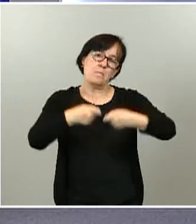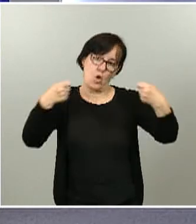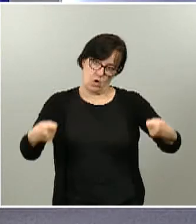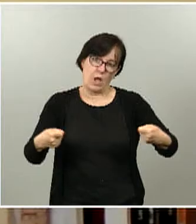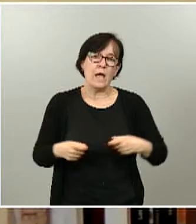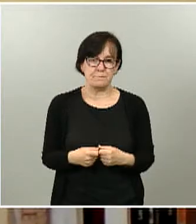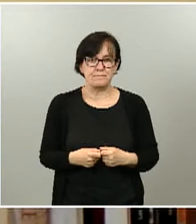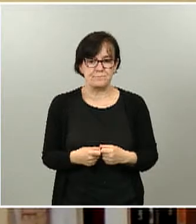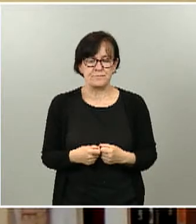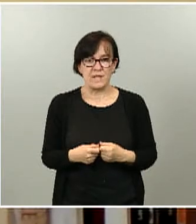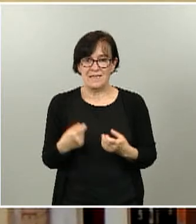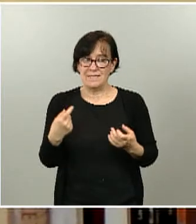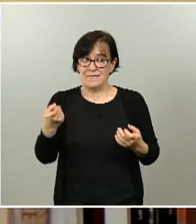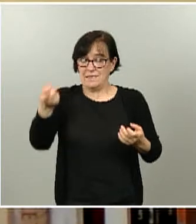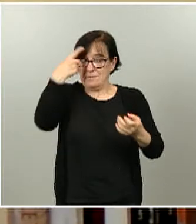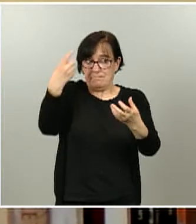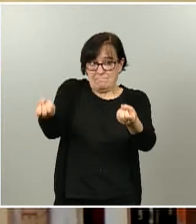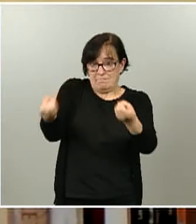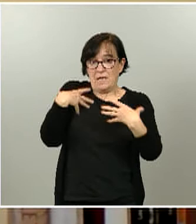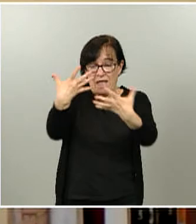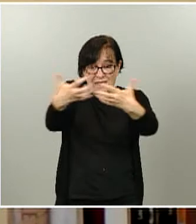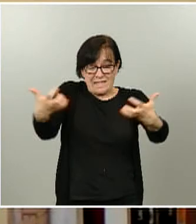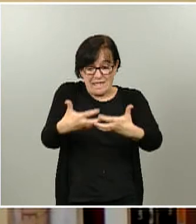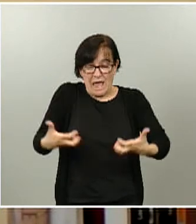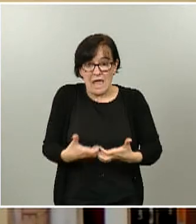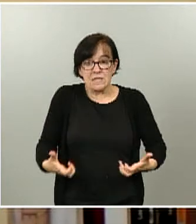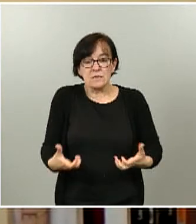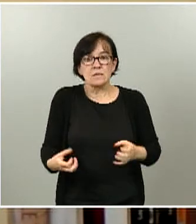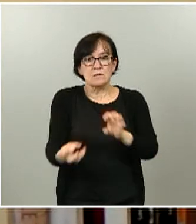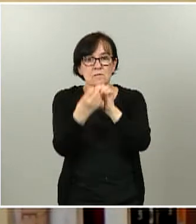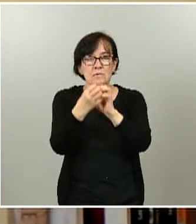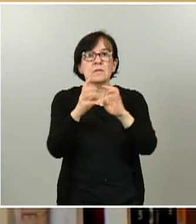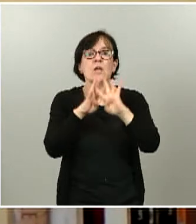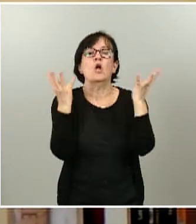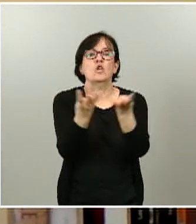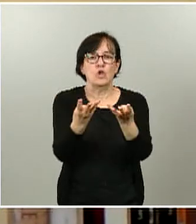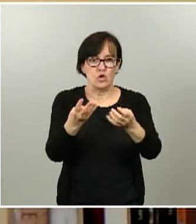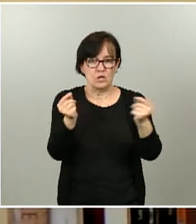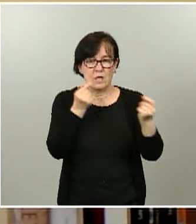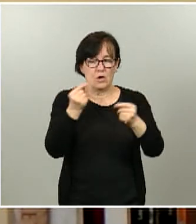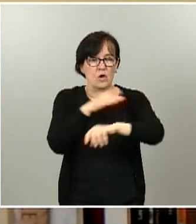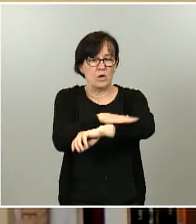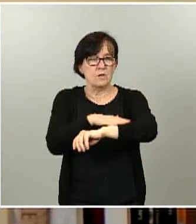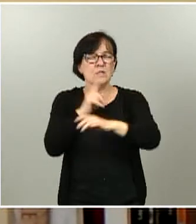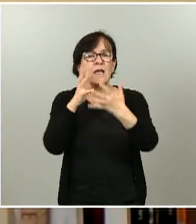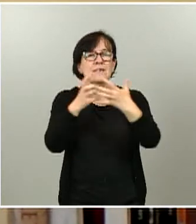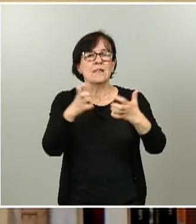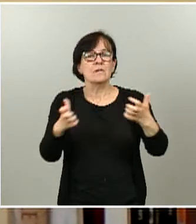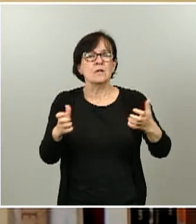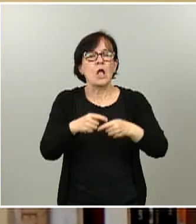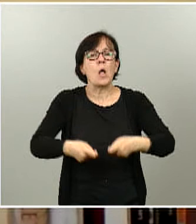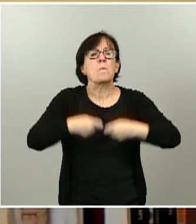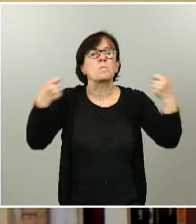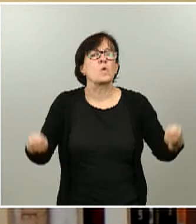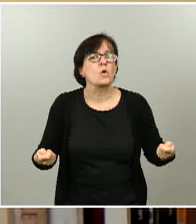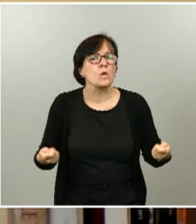donde sabemos, el texto sobre el que se ha discutido en el Consejo de Ministros era un texto que incluía una prórroga de 1 mes.